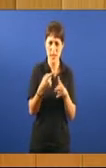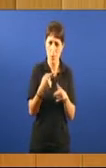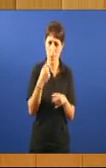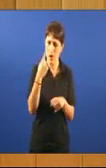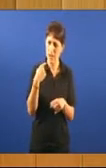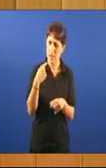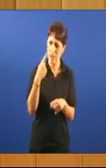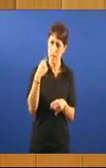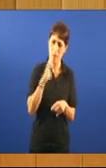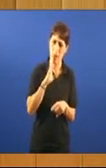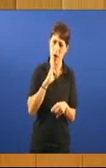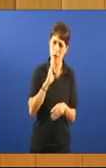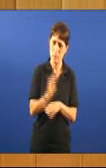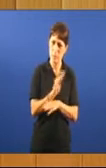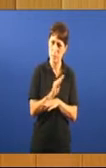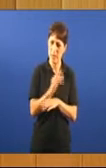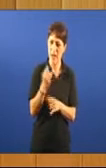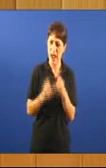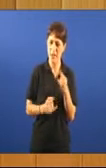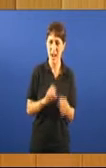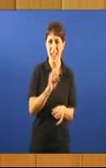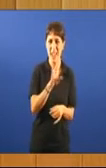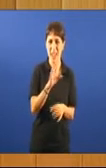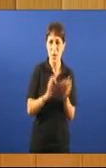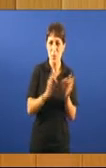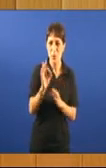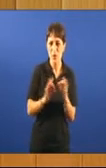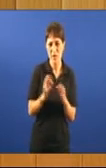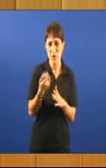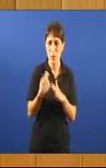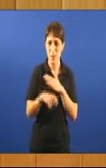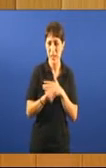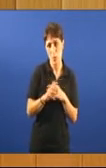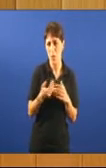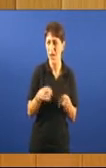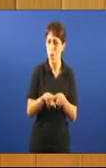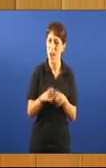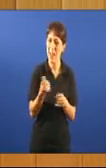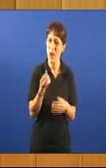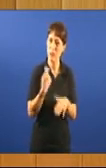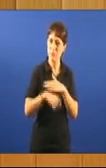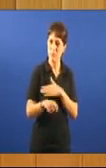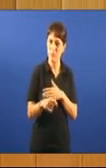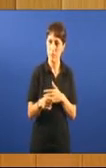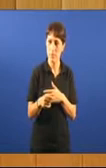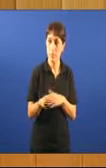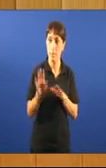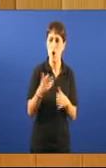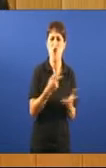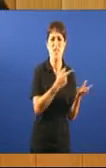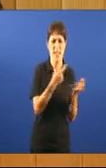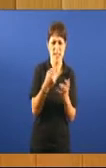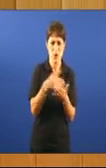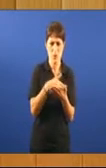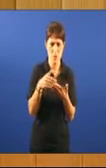optimistas, o 15% desa cantidade. Iso sen contar os 600 millóns de euros roubados